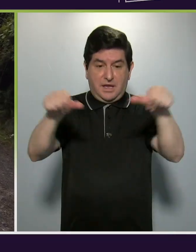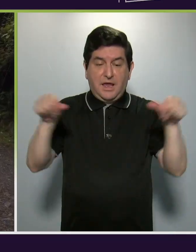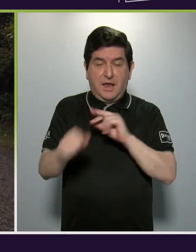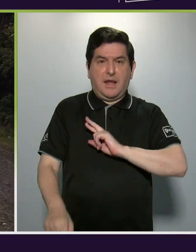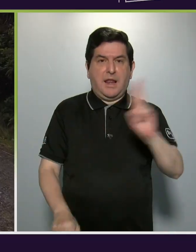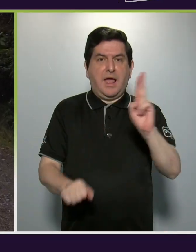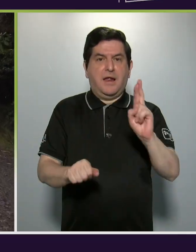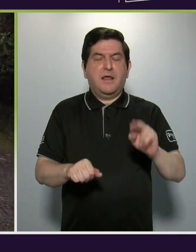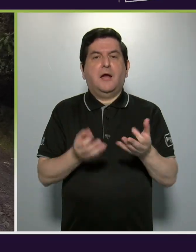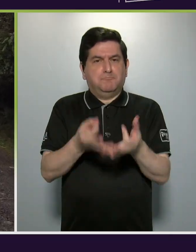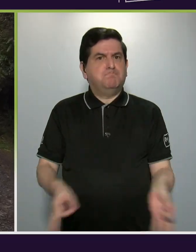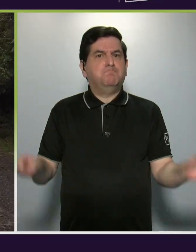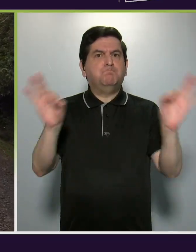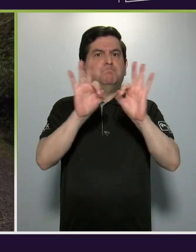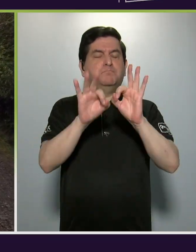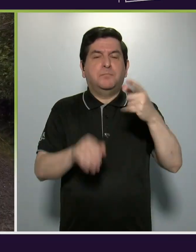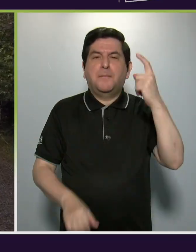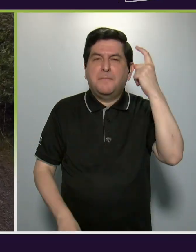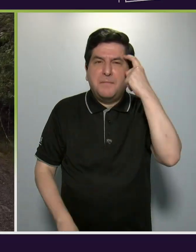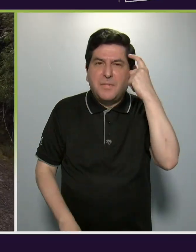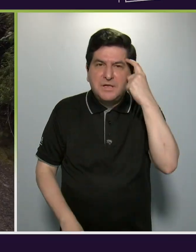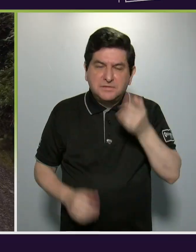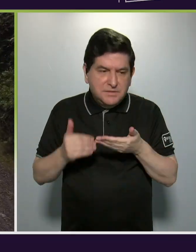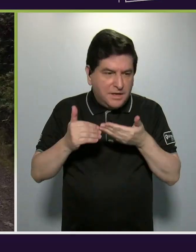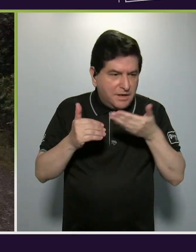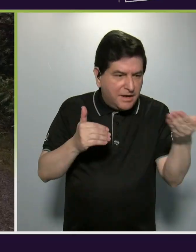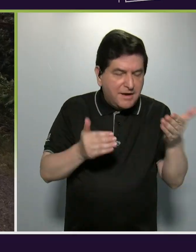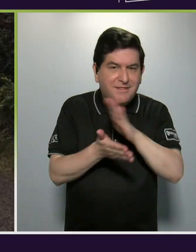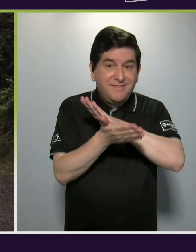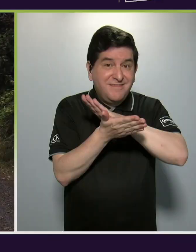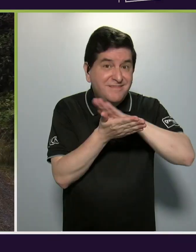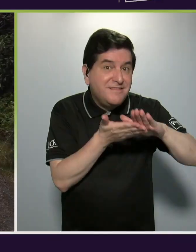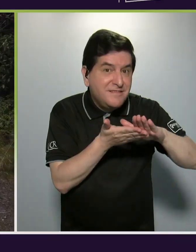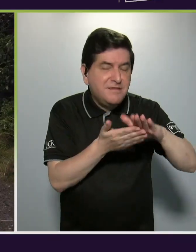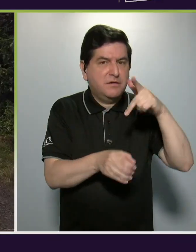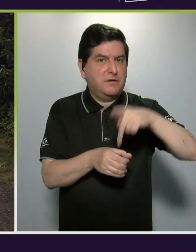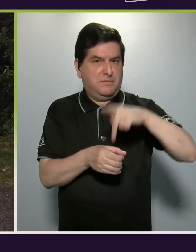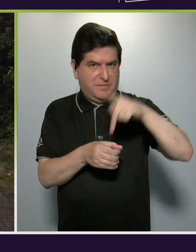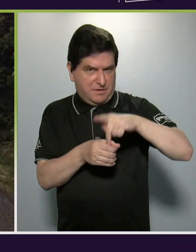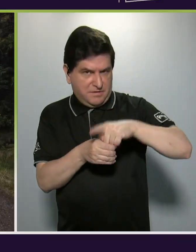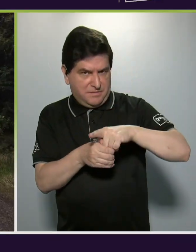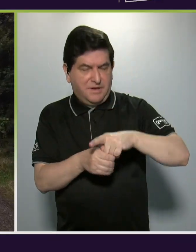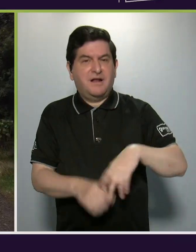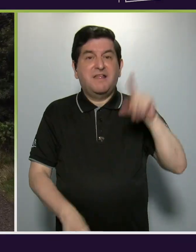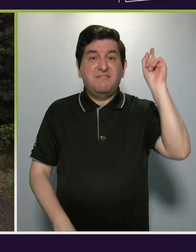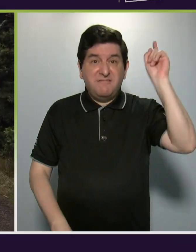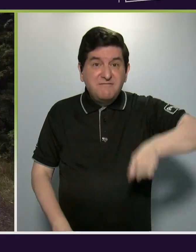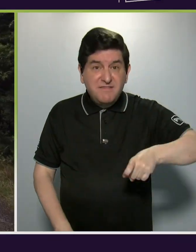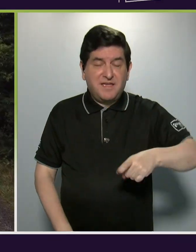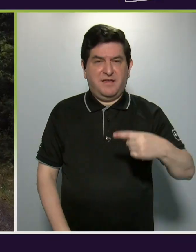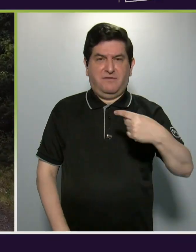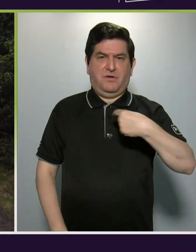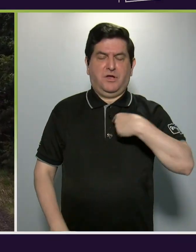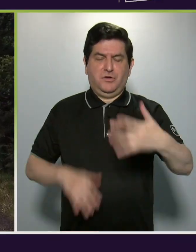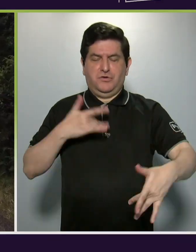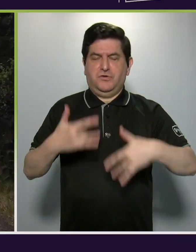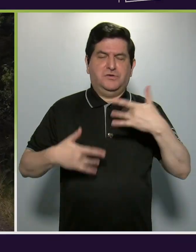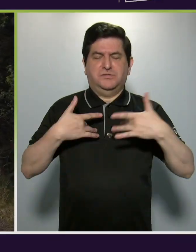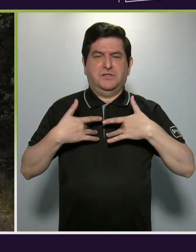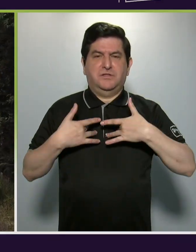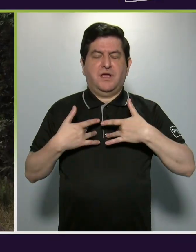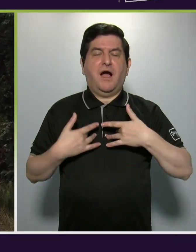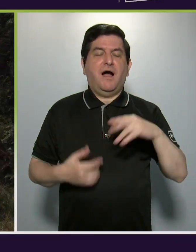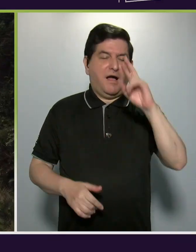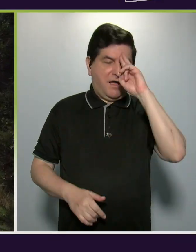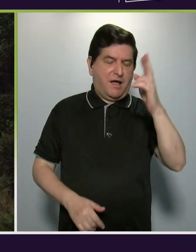fundamental. Entonces también cuando pensamos en estos elementos de dignidad y de participación, tienen que ver con yo me voy a sentir también respetada